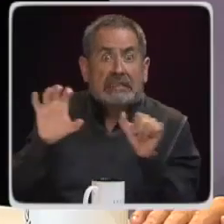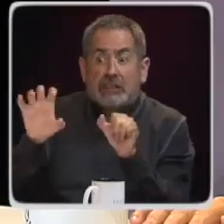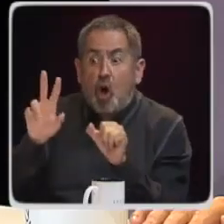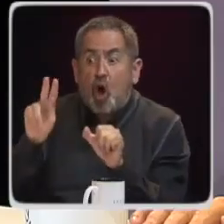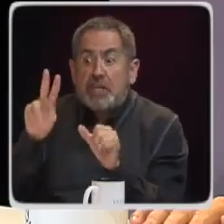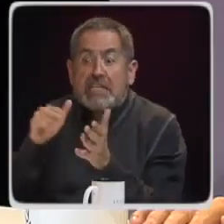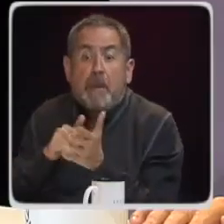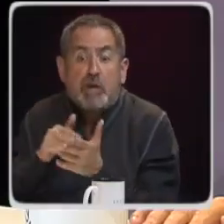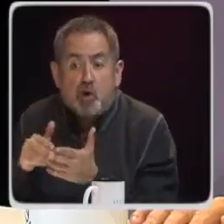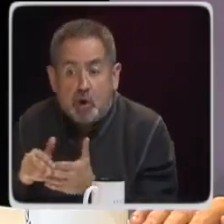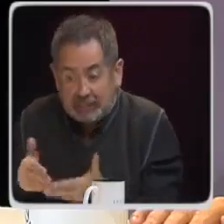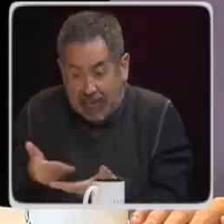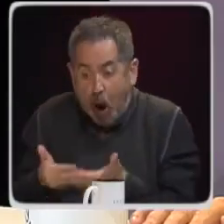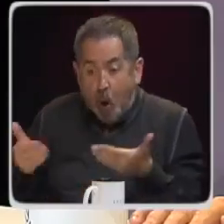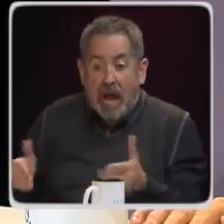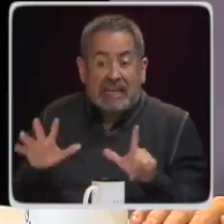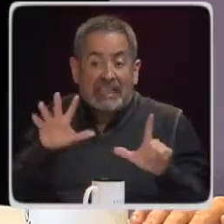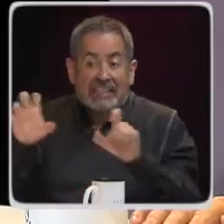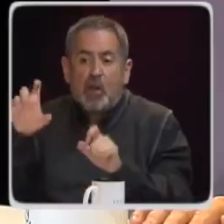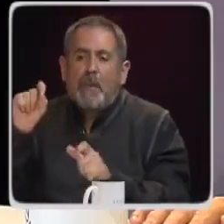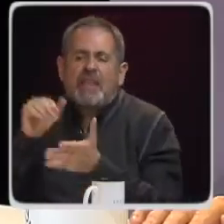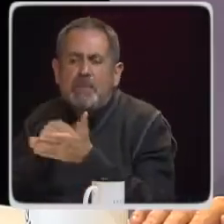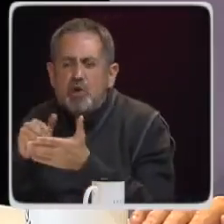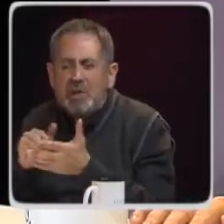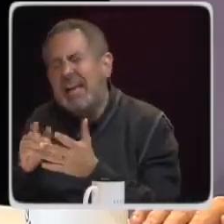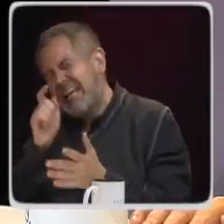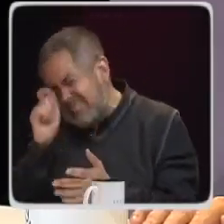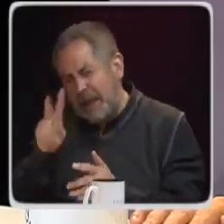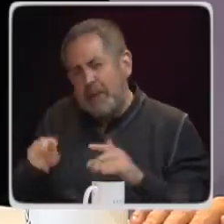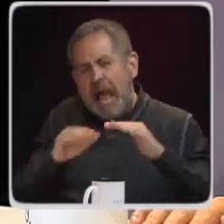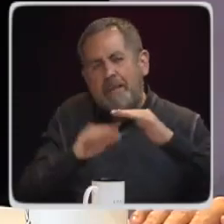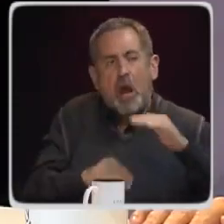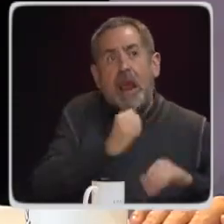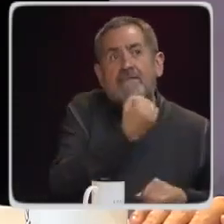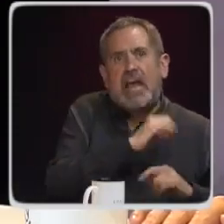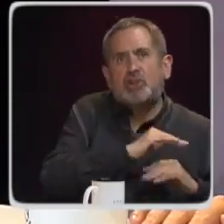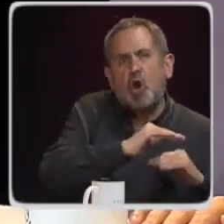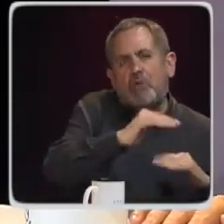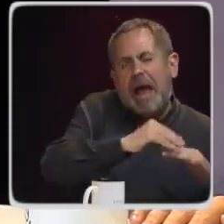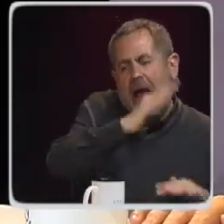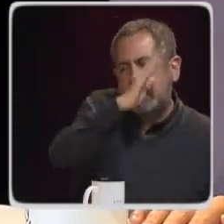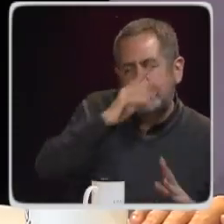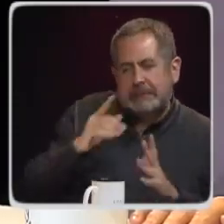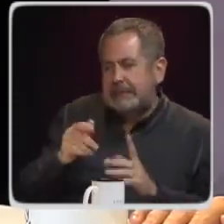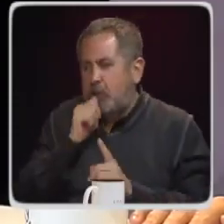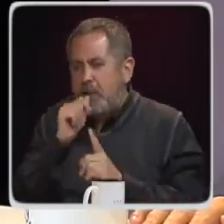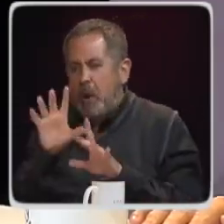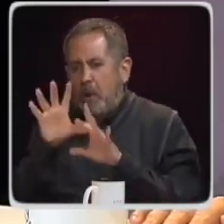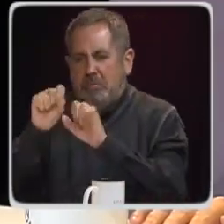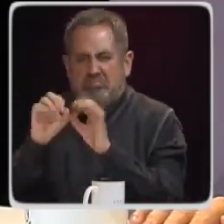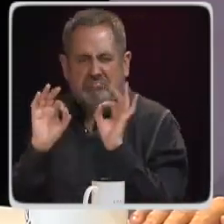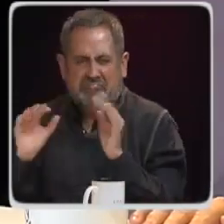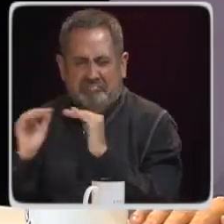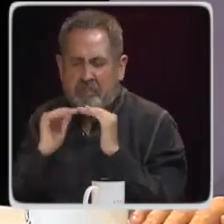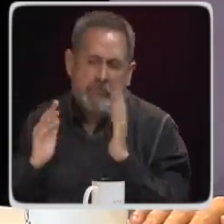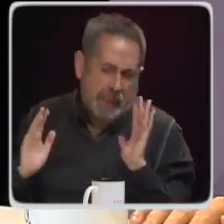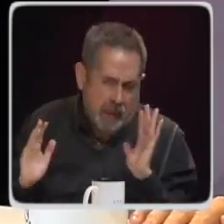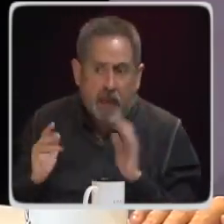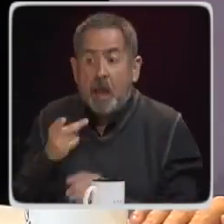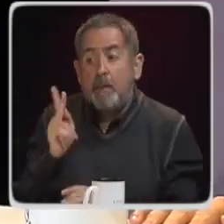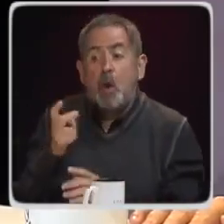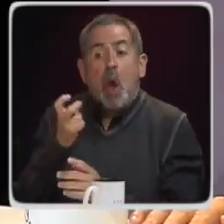que podría aportar. De acuerdo. Ahora, diputado, muchas gracias. ¿Cómo se está planteando este tema desde la Cámara de Diputados?